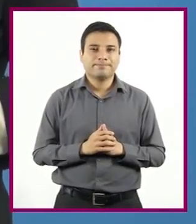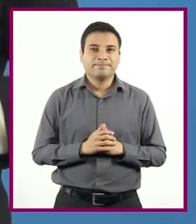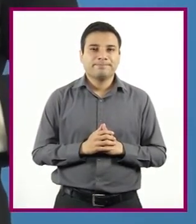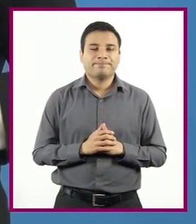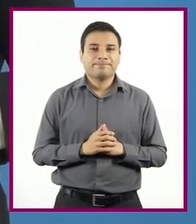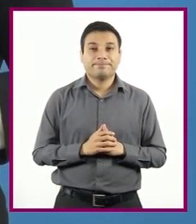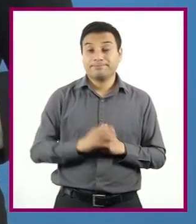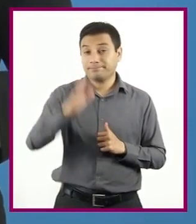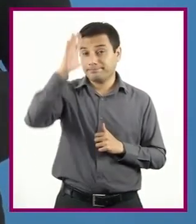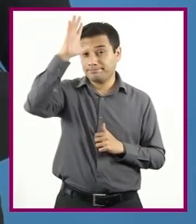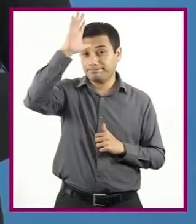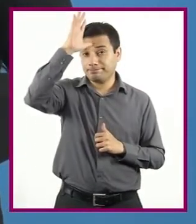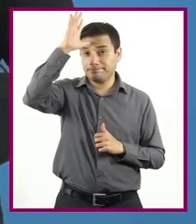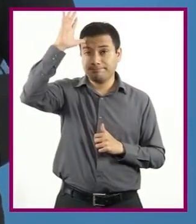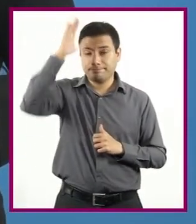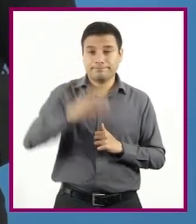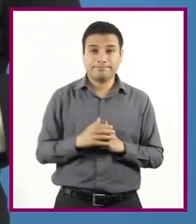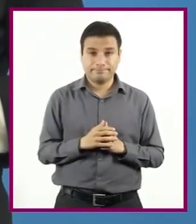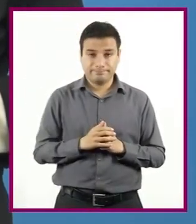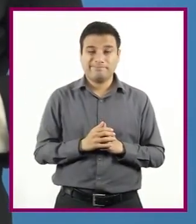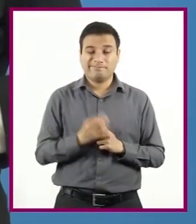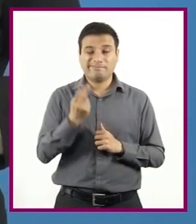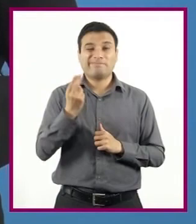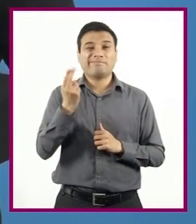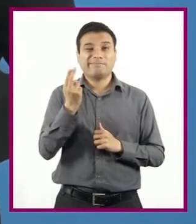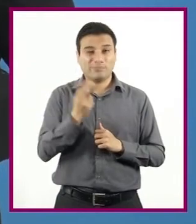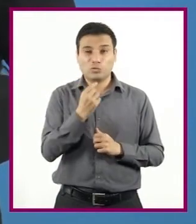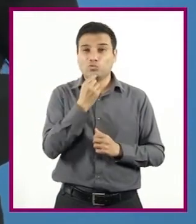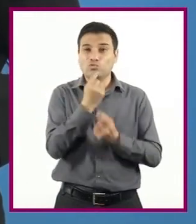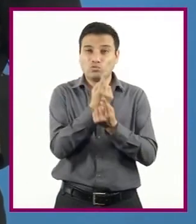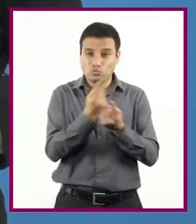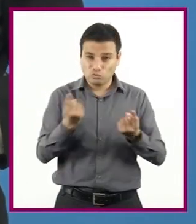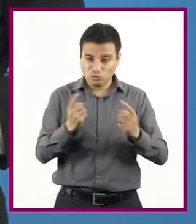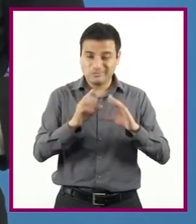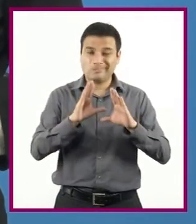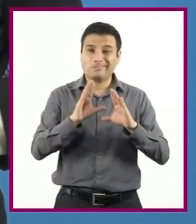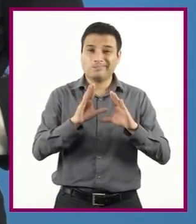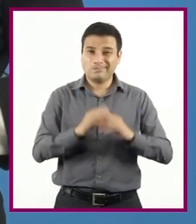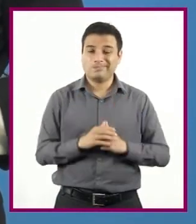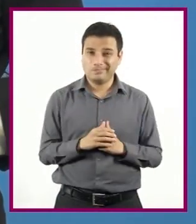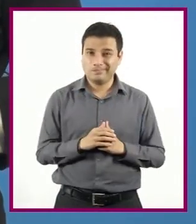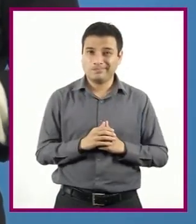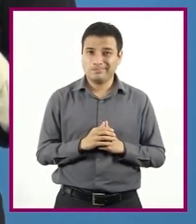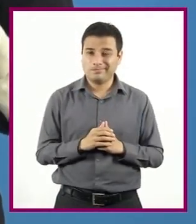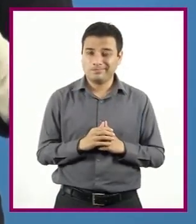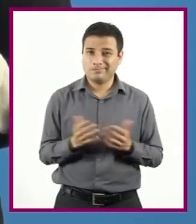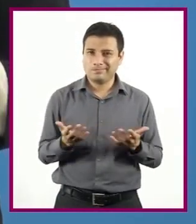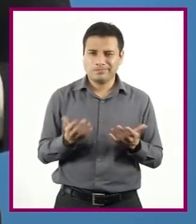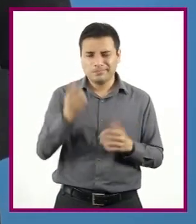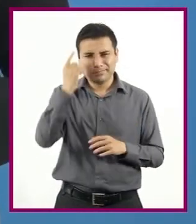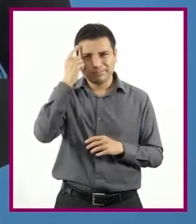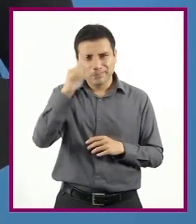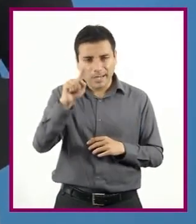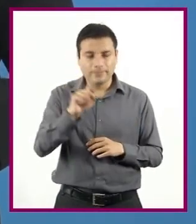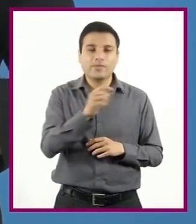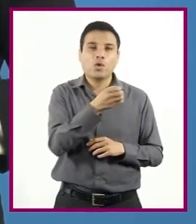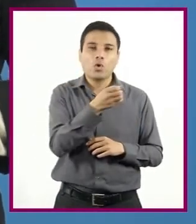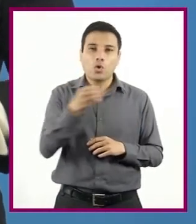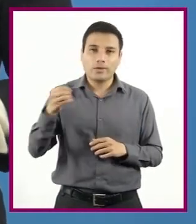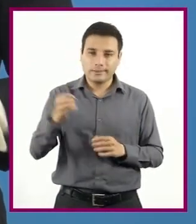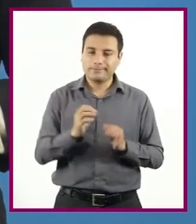mexica exigía una rigurosa educación de los infantes, que se traduciría en el mantenimiento del orden